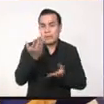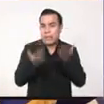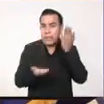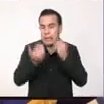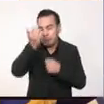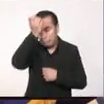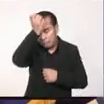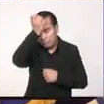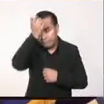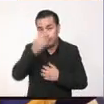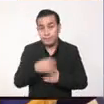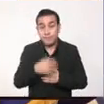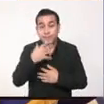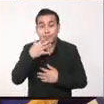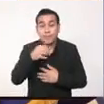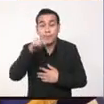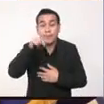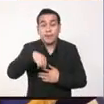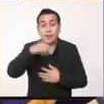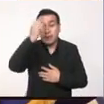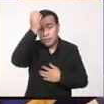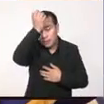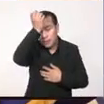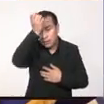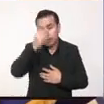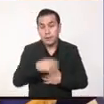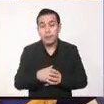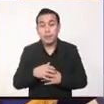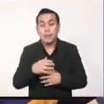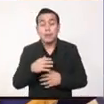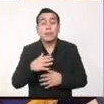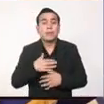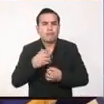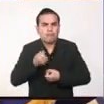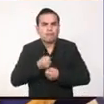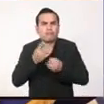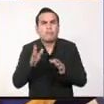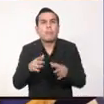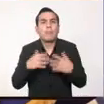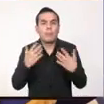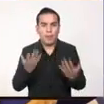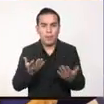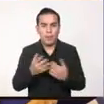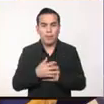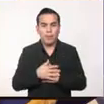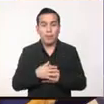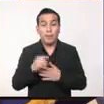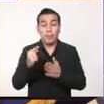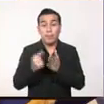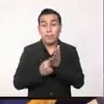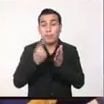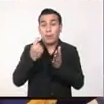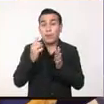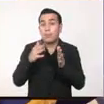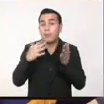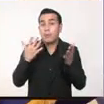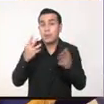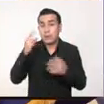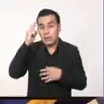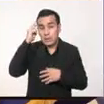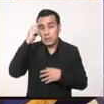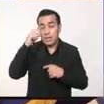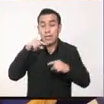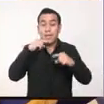Y aquí están equivocados. Y les voy a decir por qué. En primer lugar, porque la definición